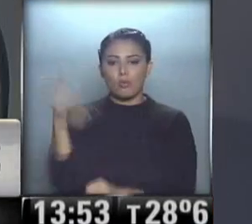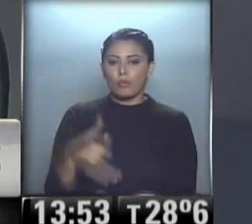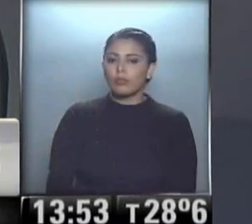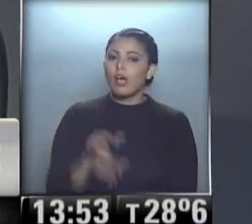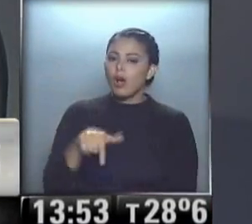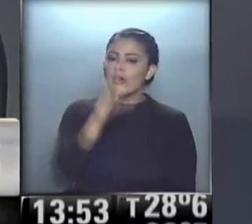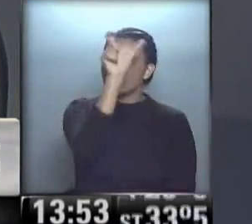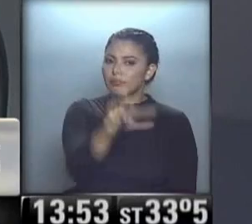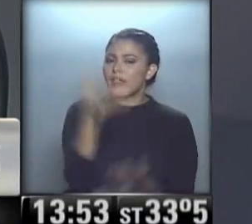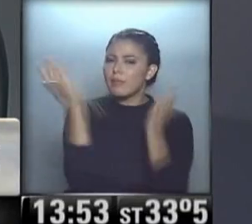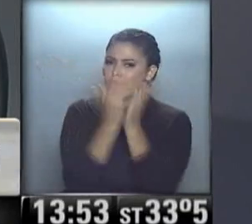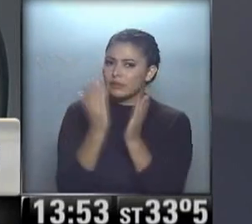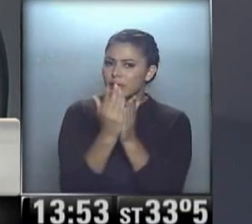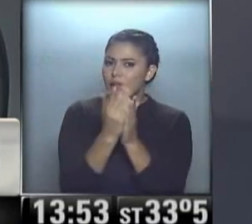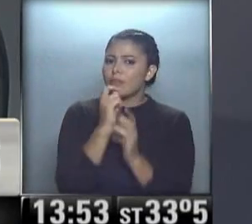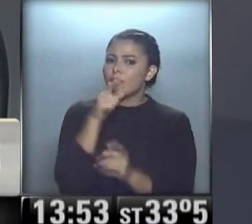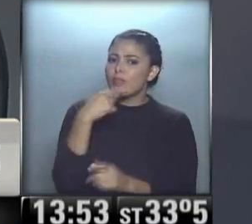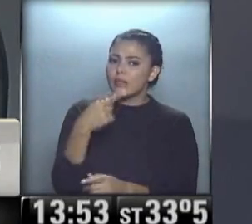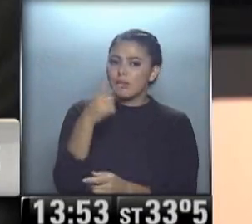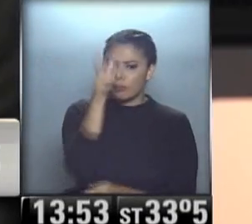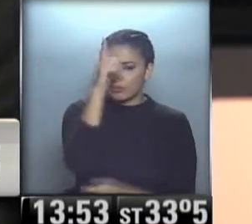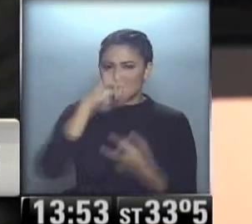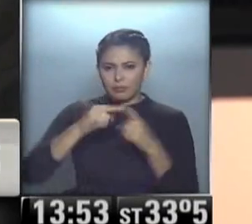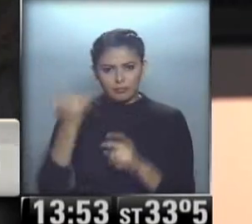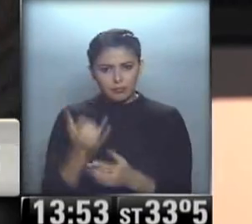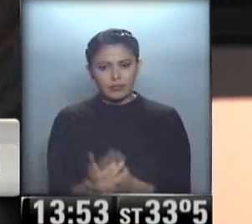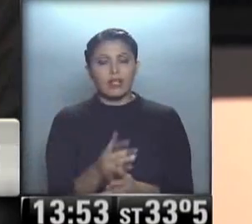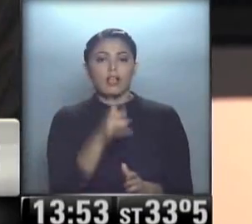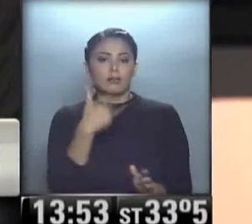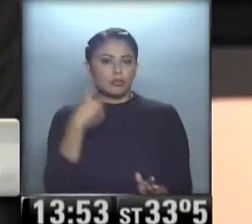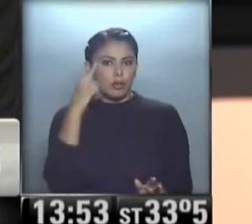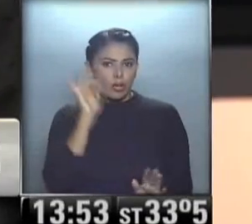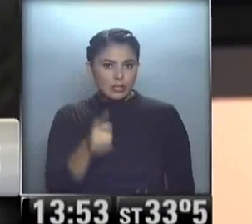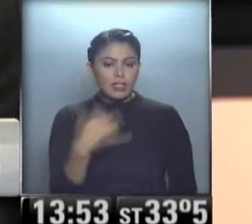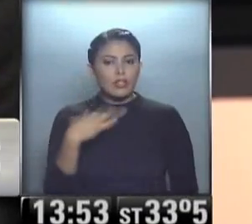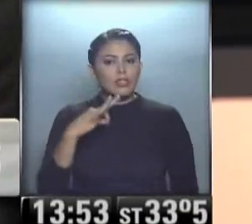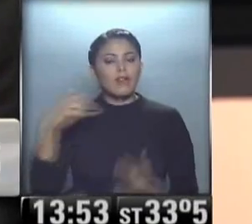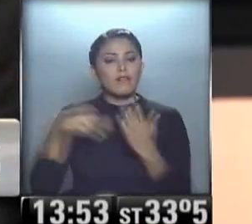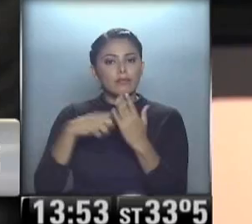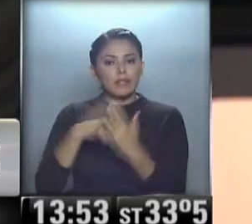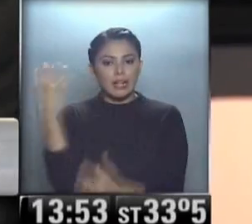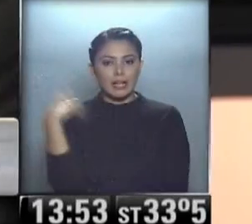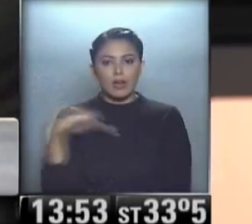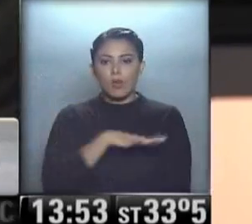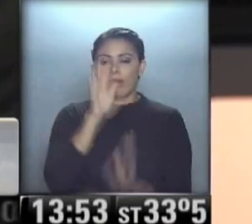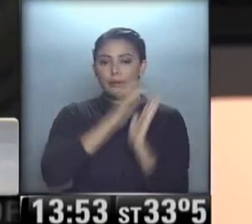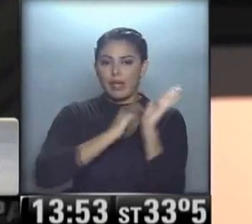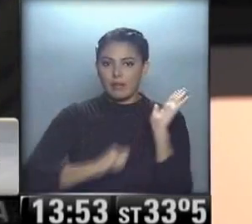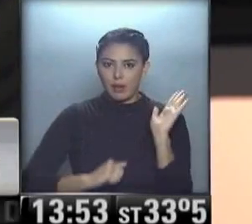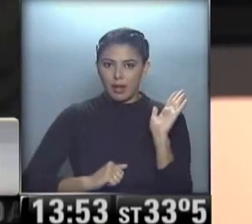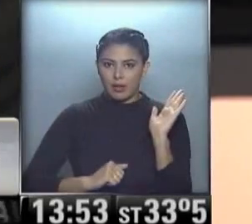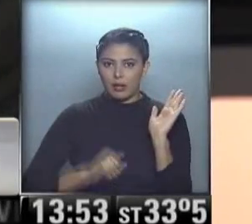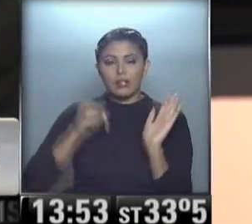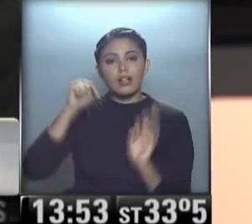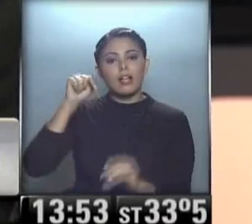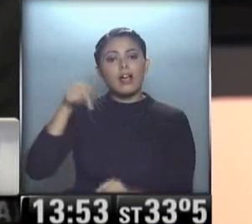allá de Suri se investigará esta línea que estás marcando yo creo que sí a ver esto lo tiene que hacer el fiscal general de valla Blanca a él A